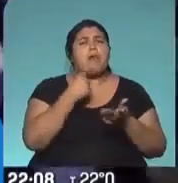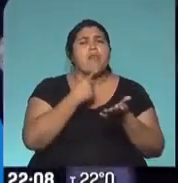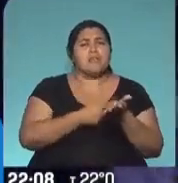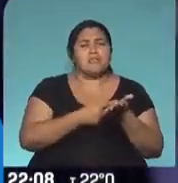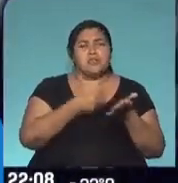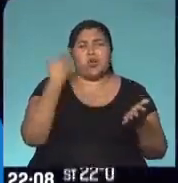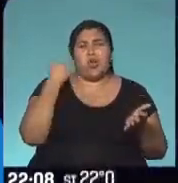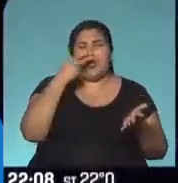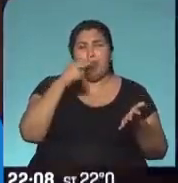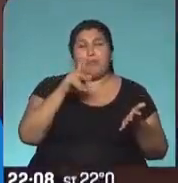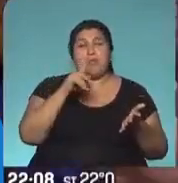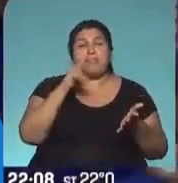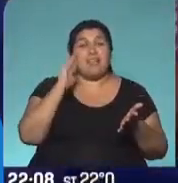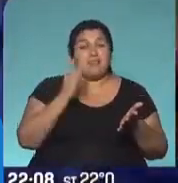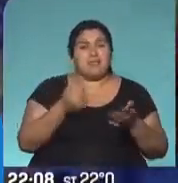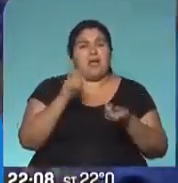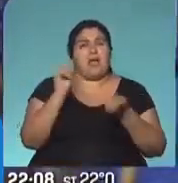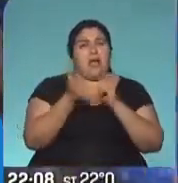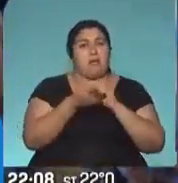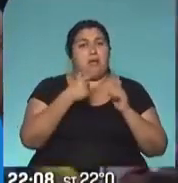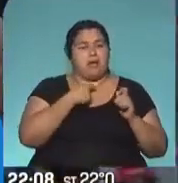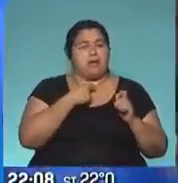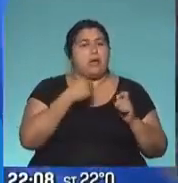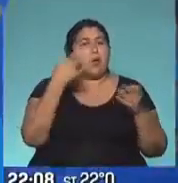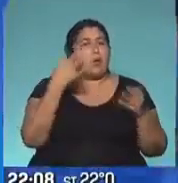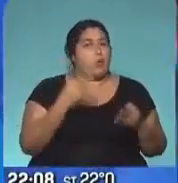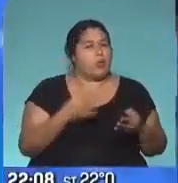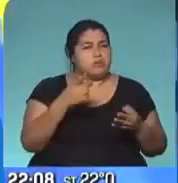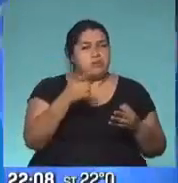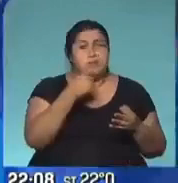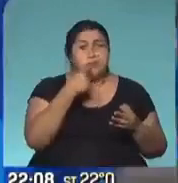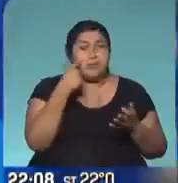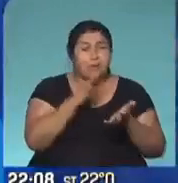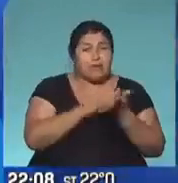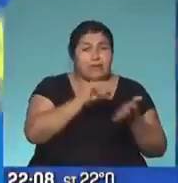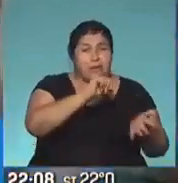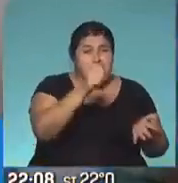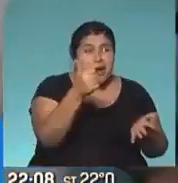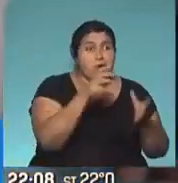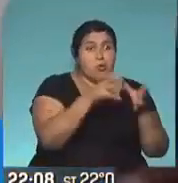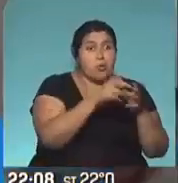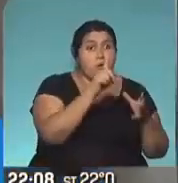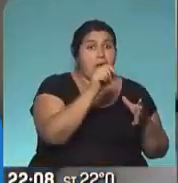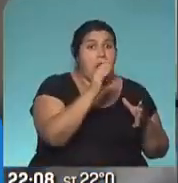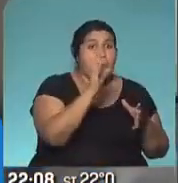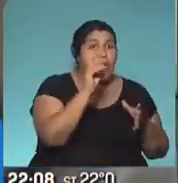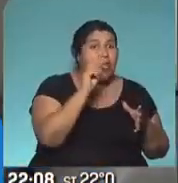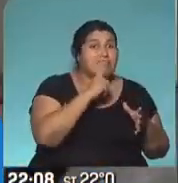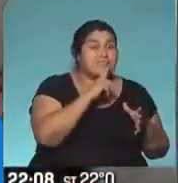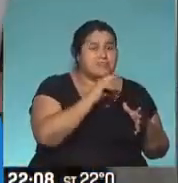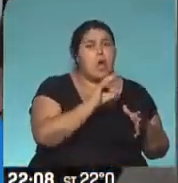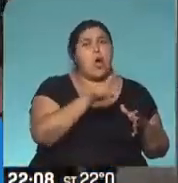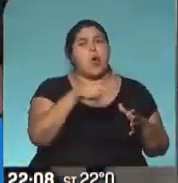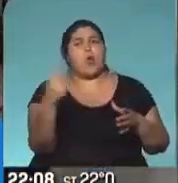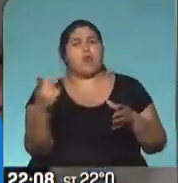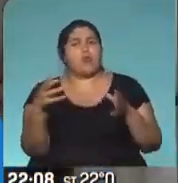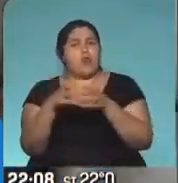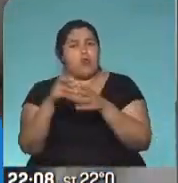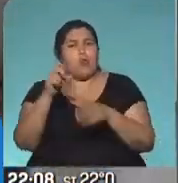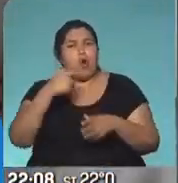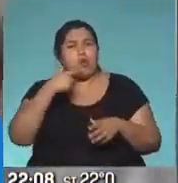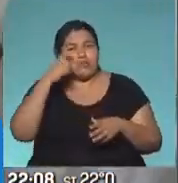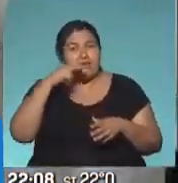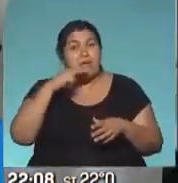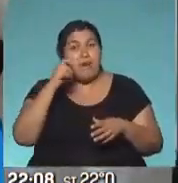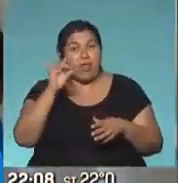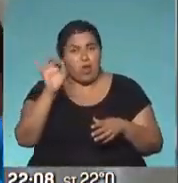2016, algo que solo hubiera sido posible en caso de una improbable victoria laborista o de un triunfo más acotado de los conservadores que condujera a